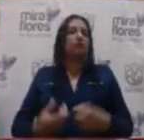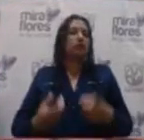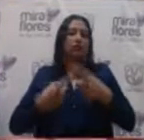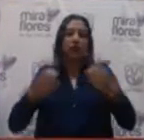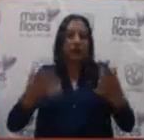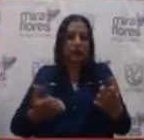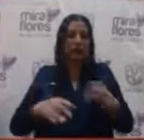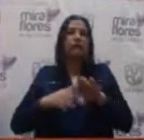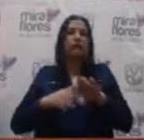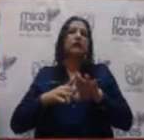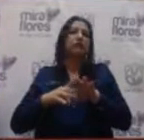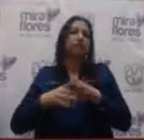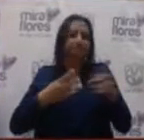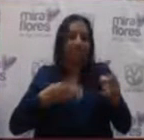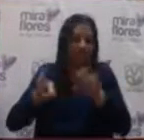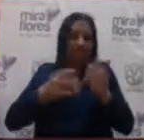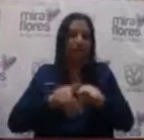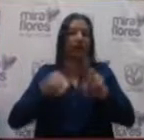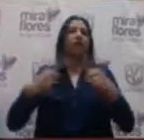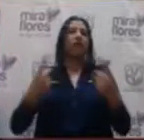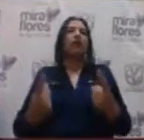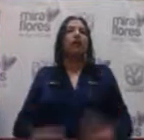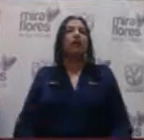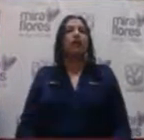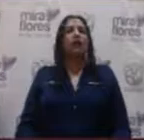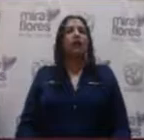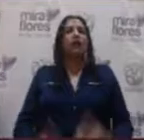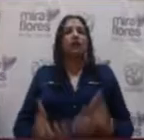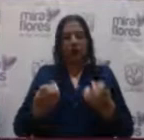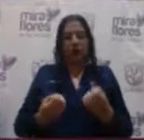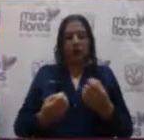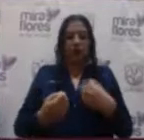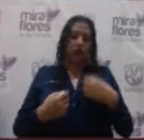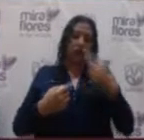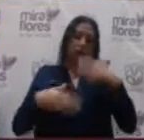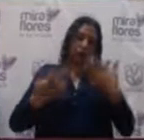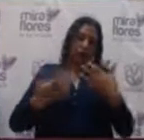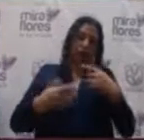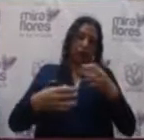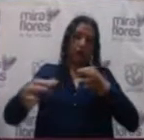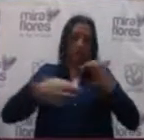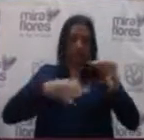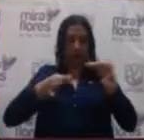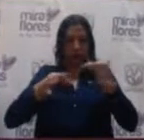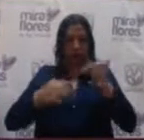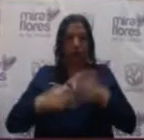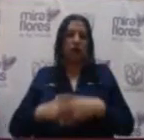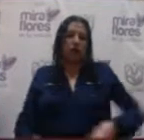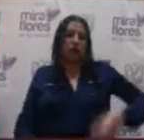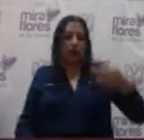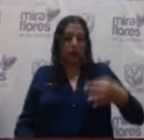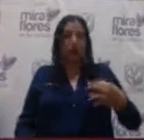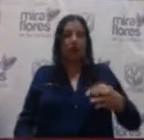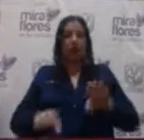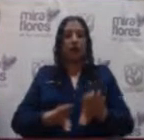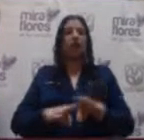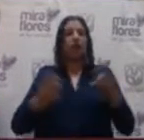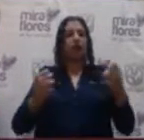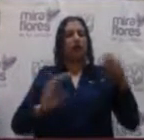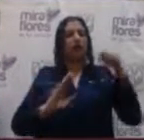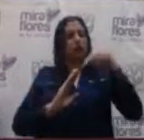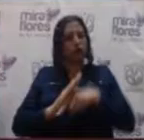abren. Si quiere usted, yo le puedo dar una explicación realmente abierta y